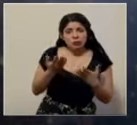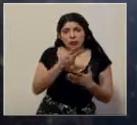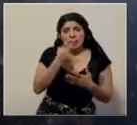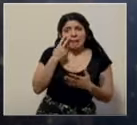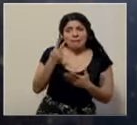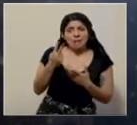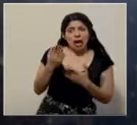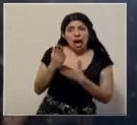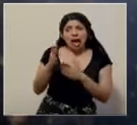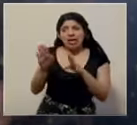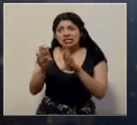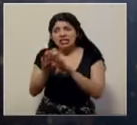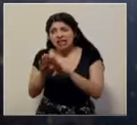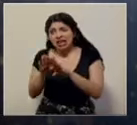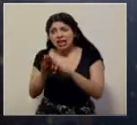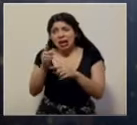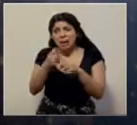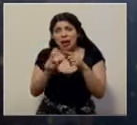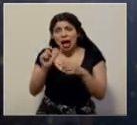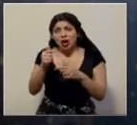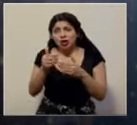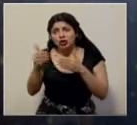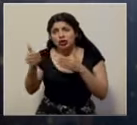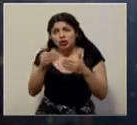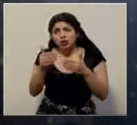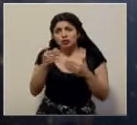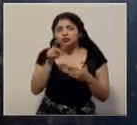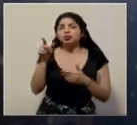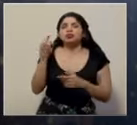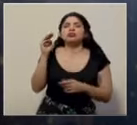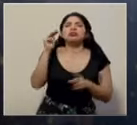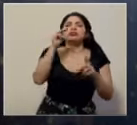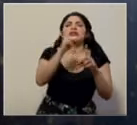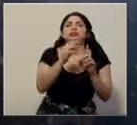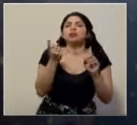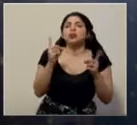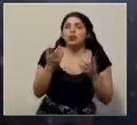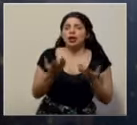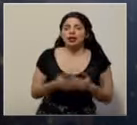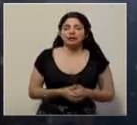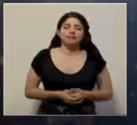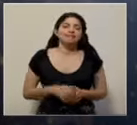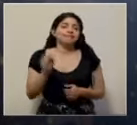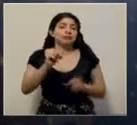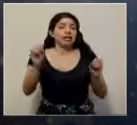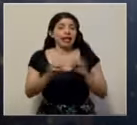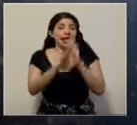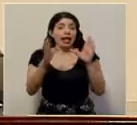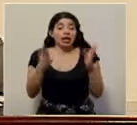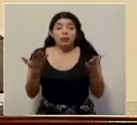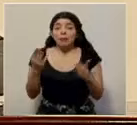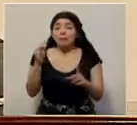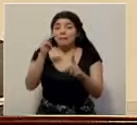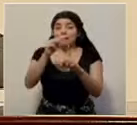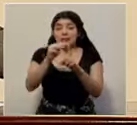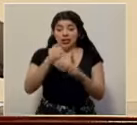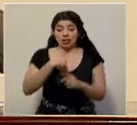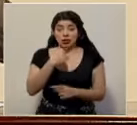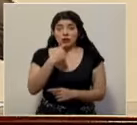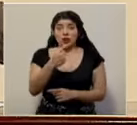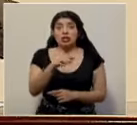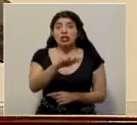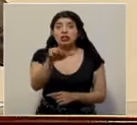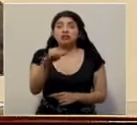fase de cierre a mitad de agosto hacia adelante? ¿Cuál es su mensaje en ese sentido, Gustavo? Claro, claro. El mensaje que quiero darles es